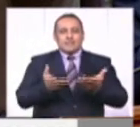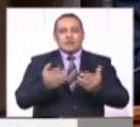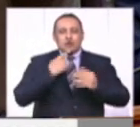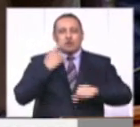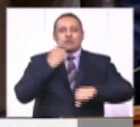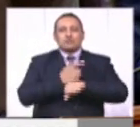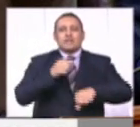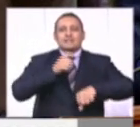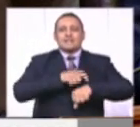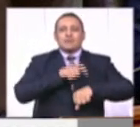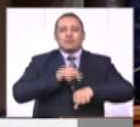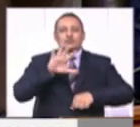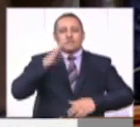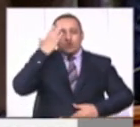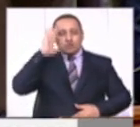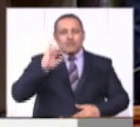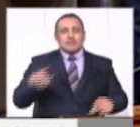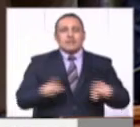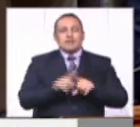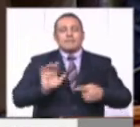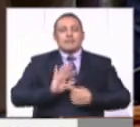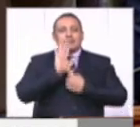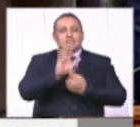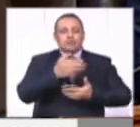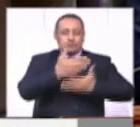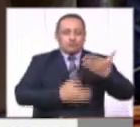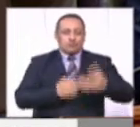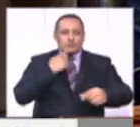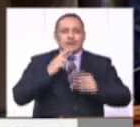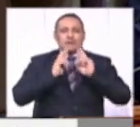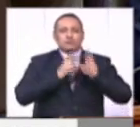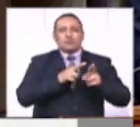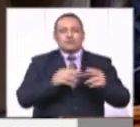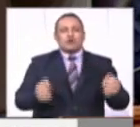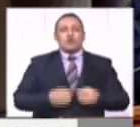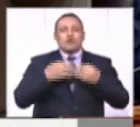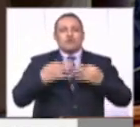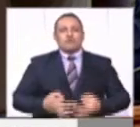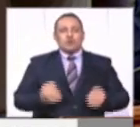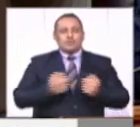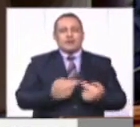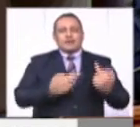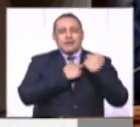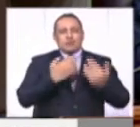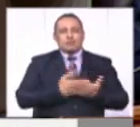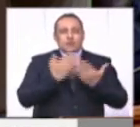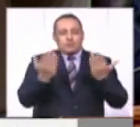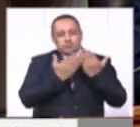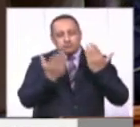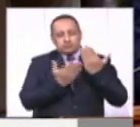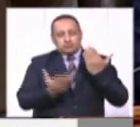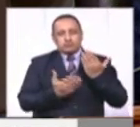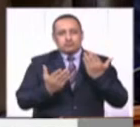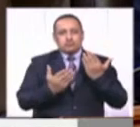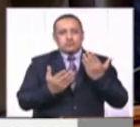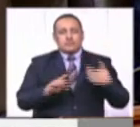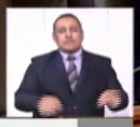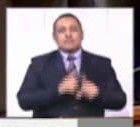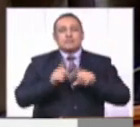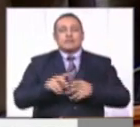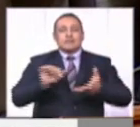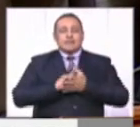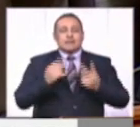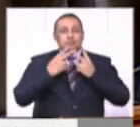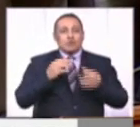denunciado el plazo de 5 días hábiles para presentar sus descargos conforme al cargo que obre en autos y Asimismo